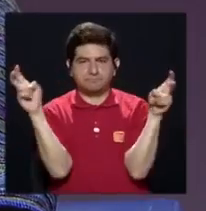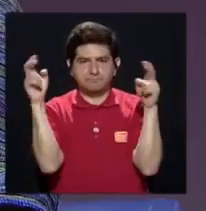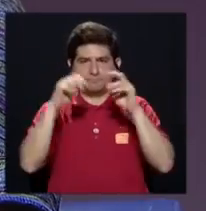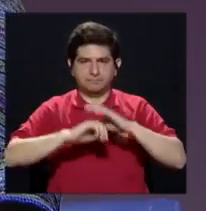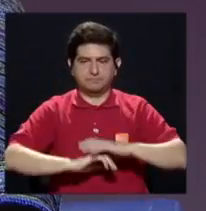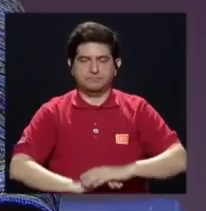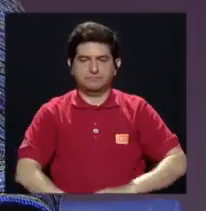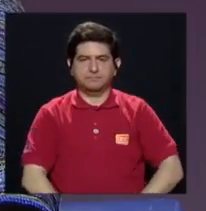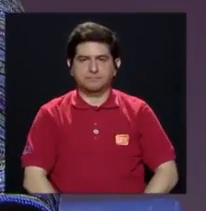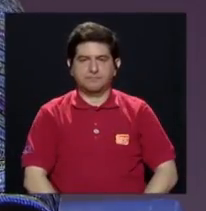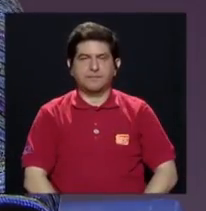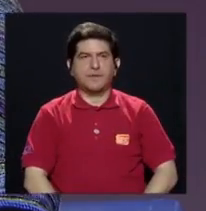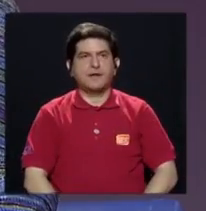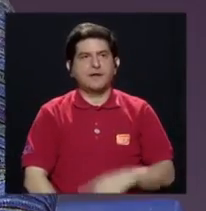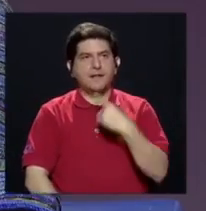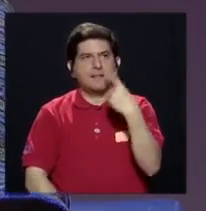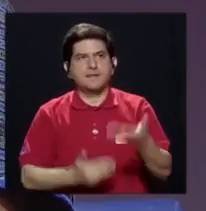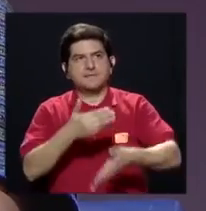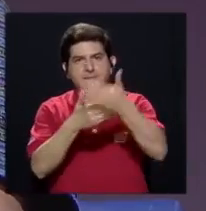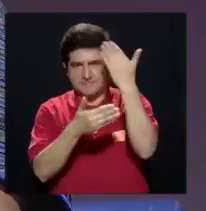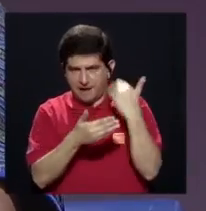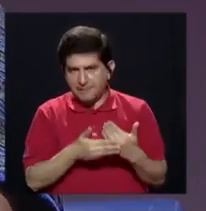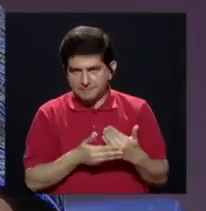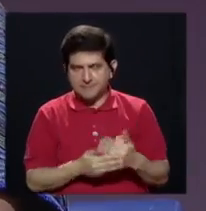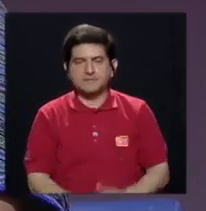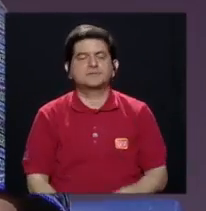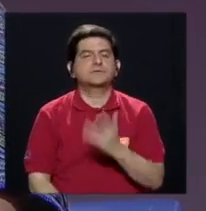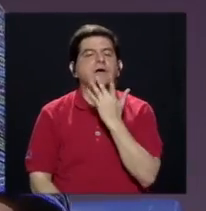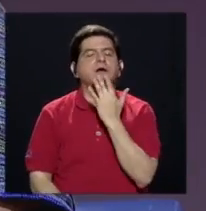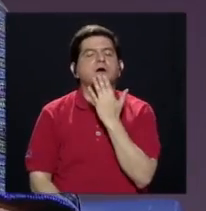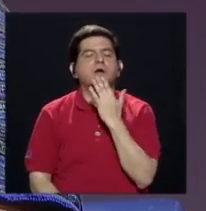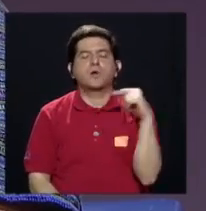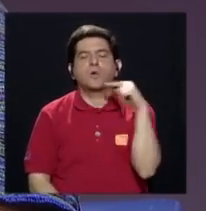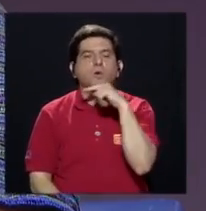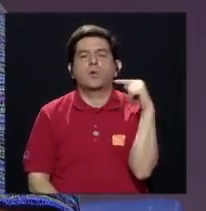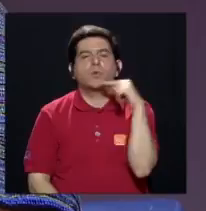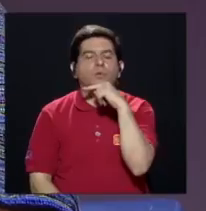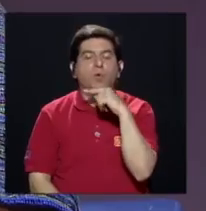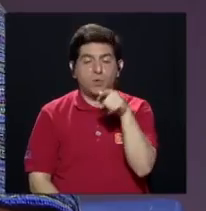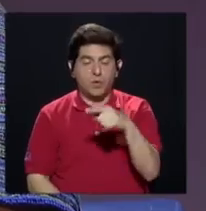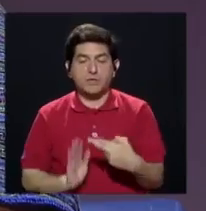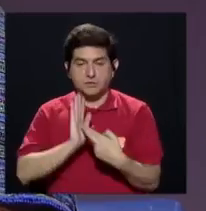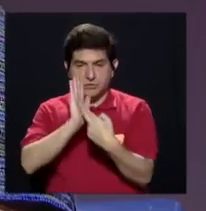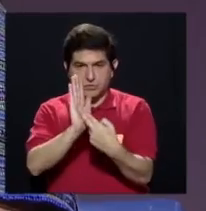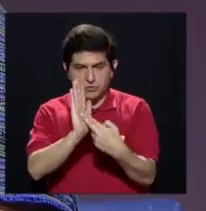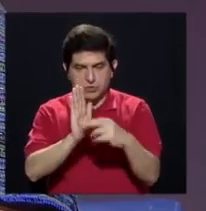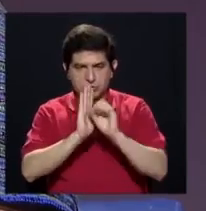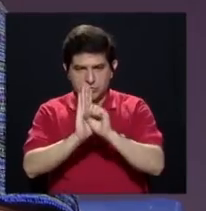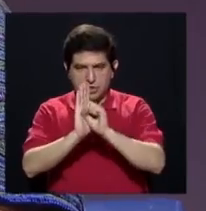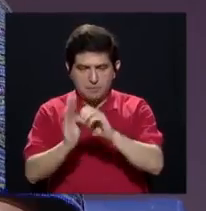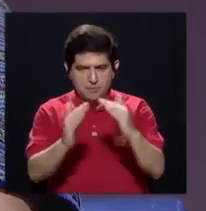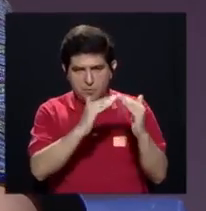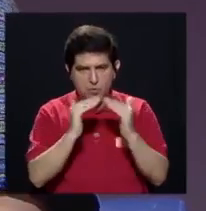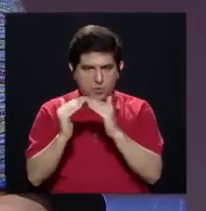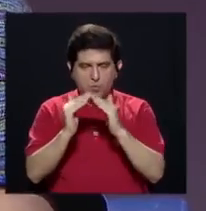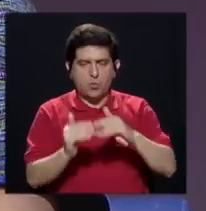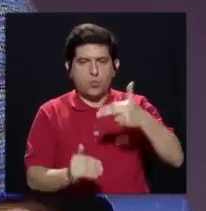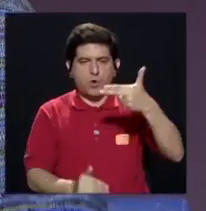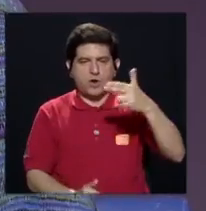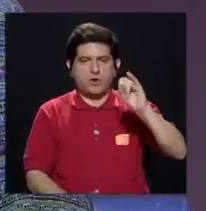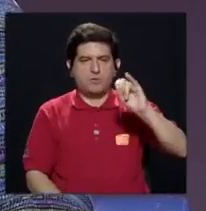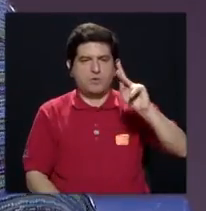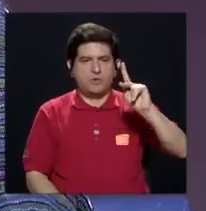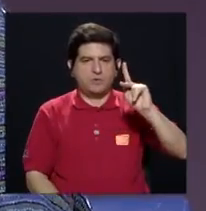dimensiones planteábamos por ejemplo acá en el de color rojo que esta es una representatividad simbólica del pueblo shinka pero también tiene